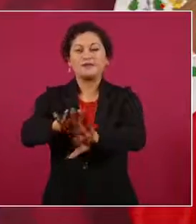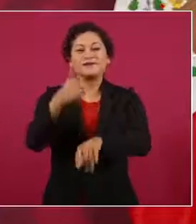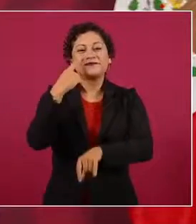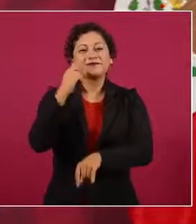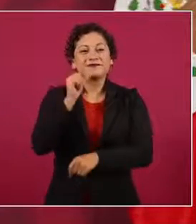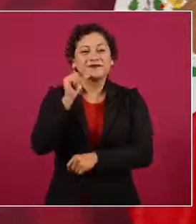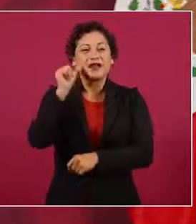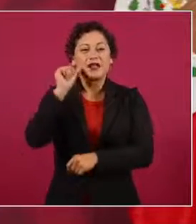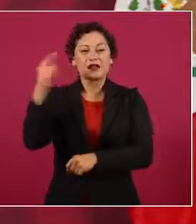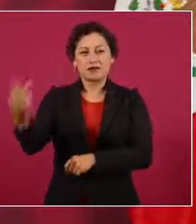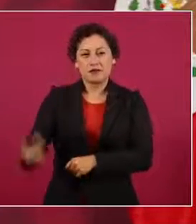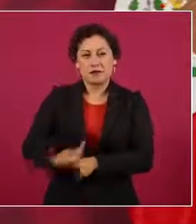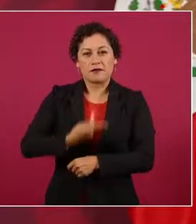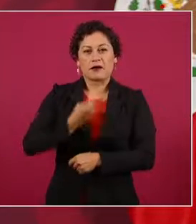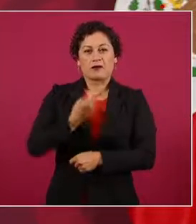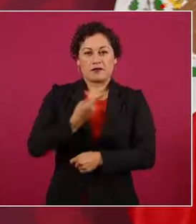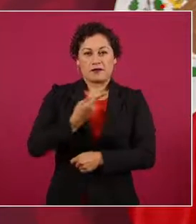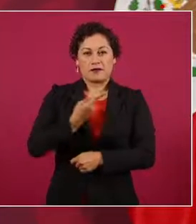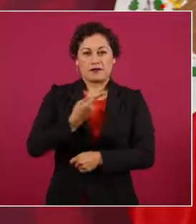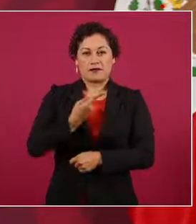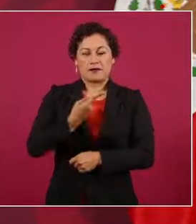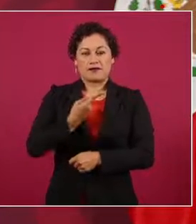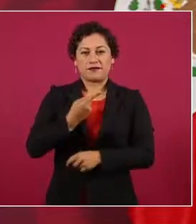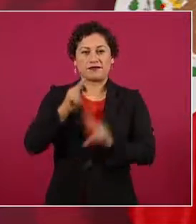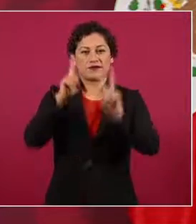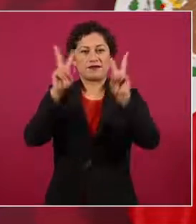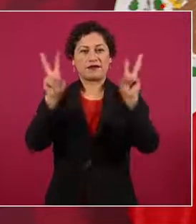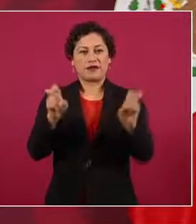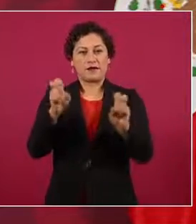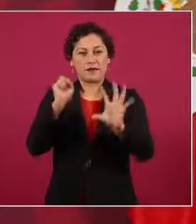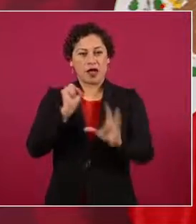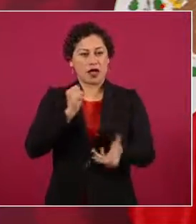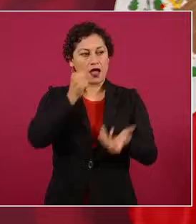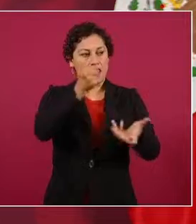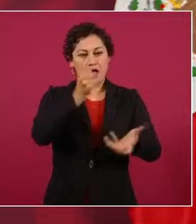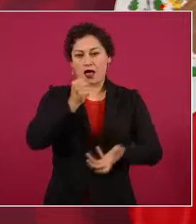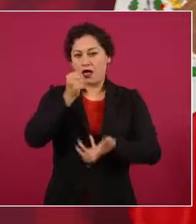que ya desaparecieron los apoyos para